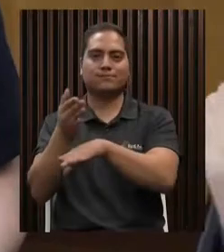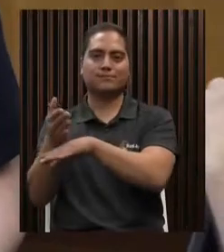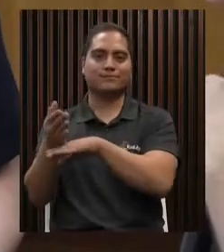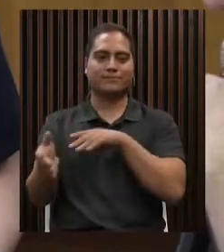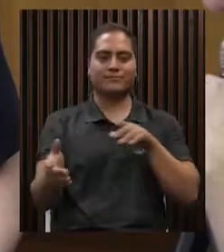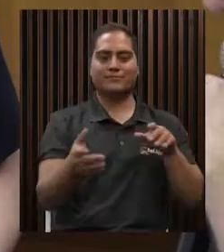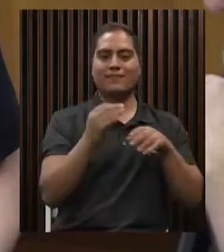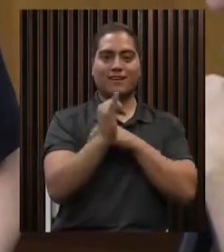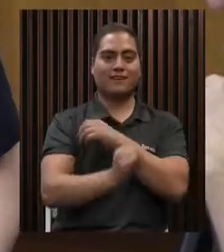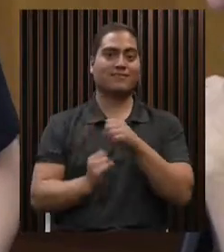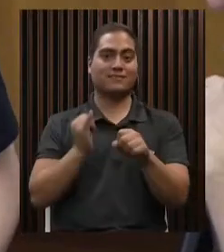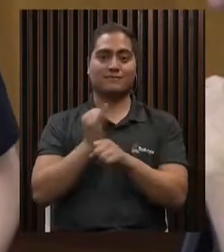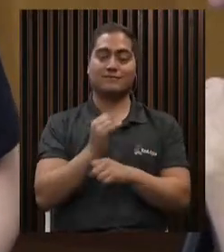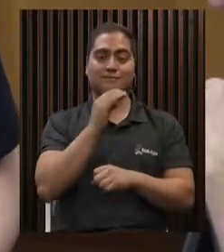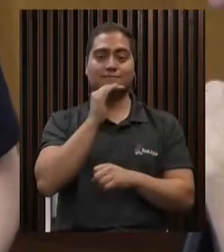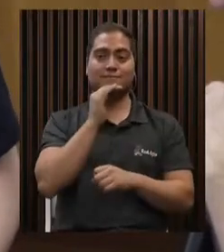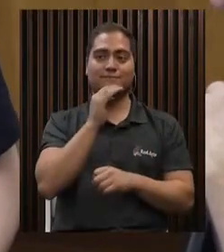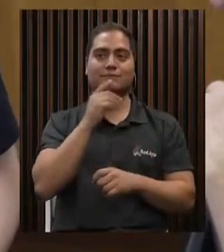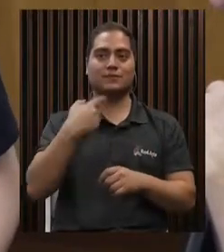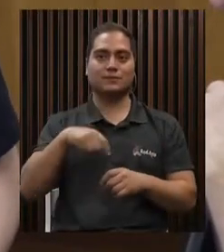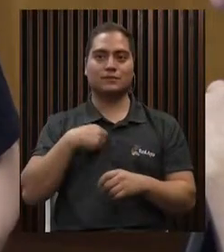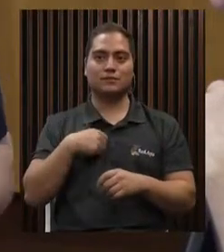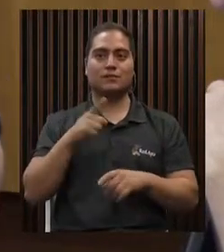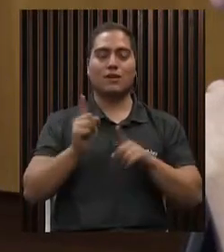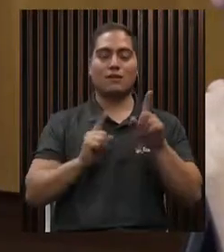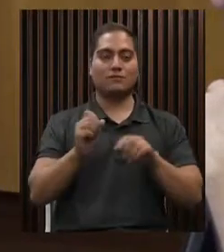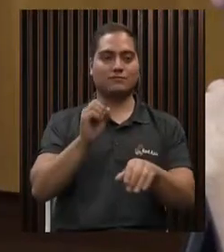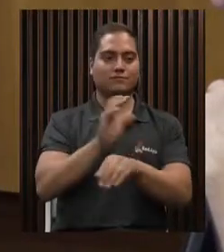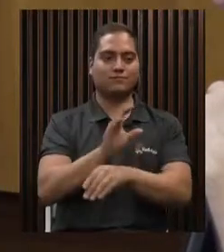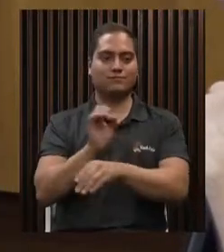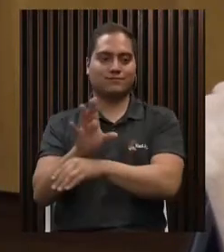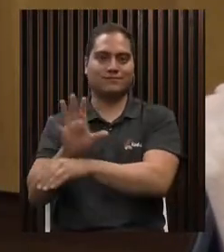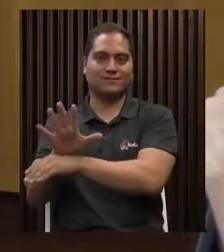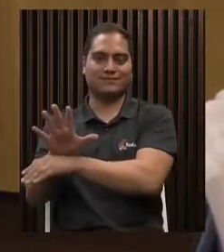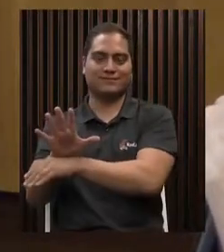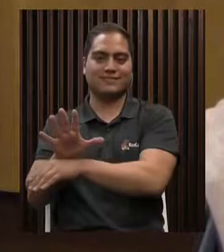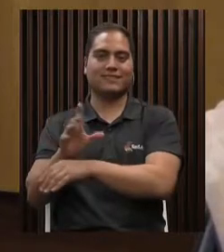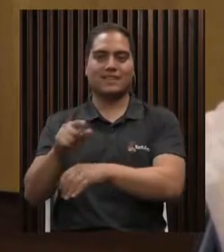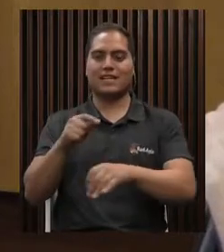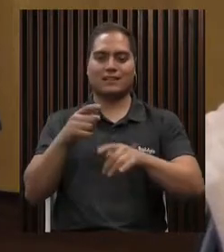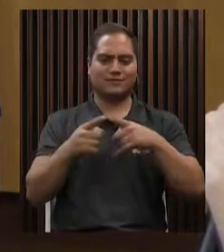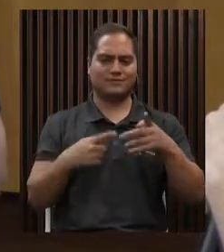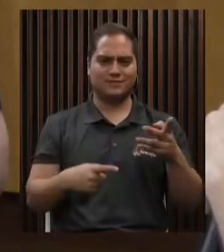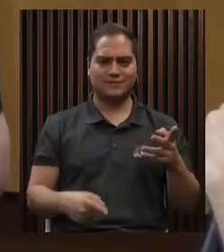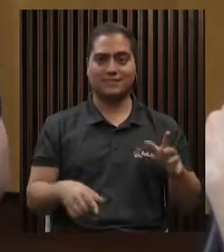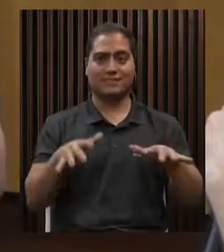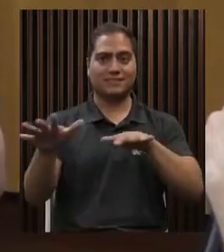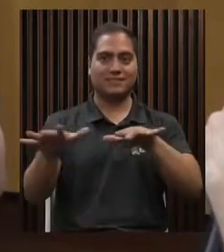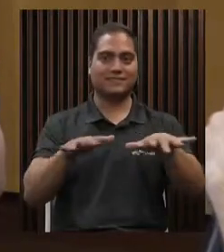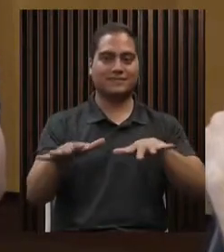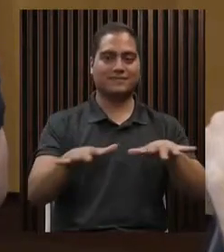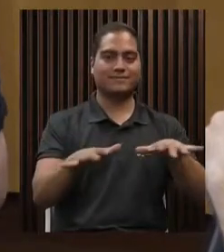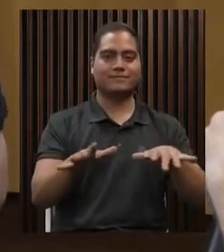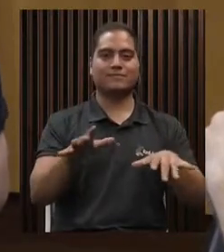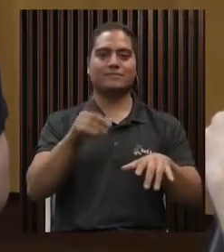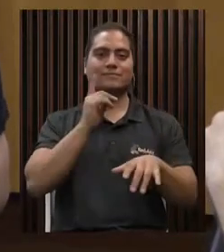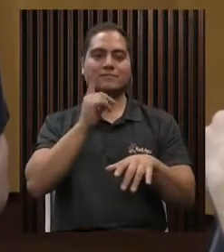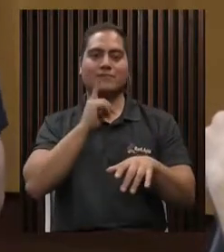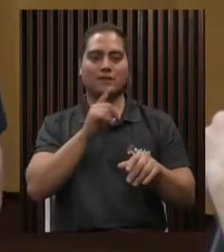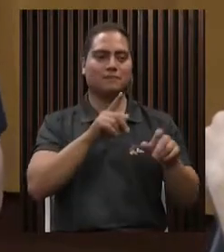la segmentamos escenas en distintas actividades, de tal modo que hubo un área de dormitorios, un